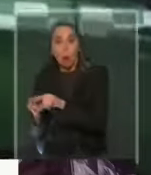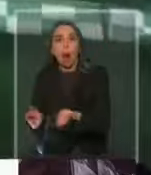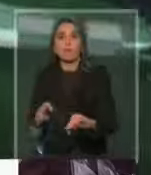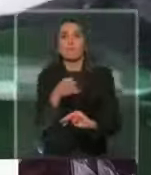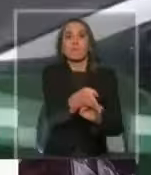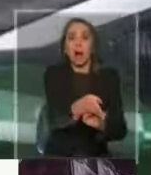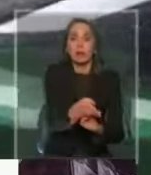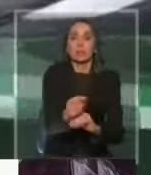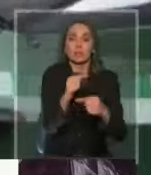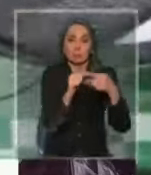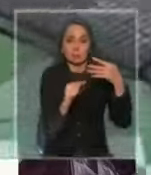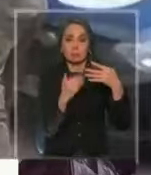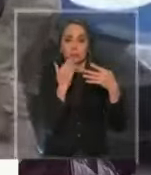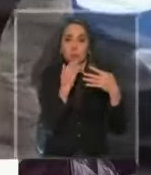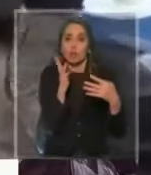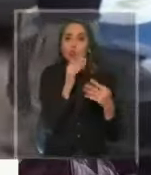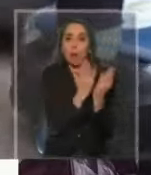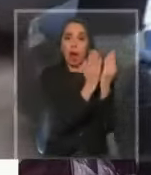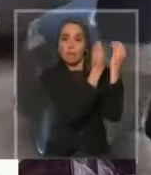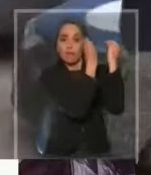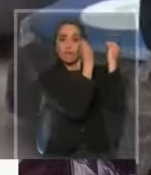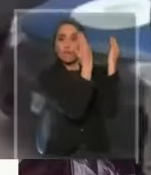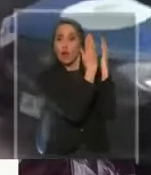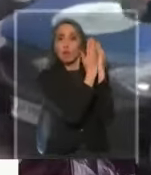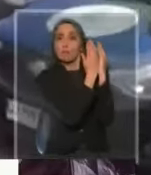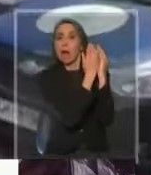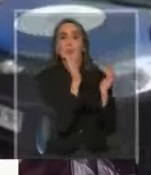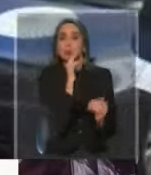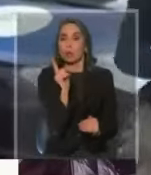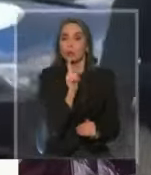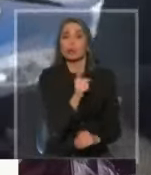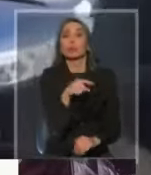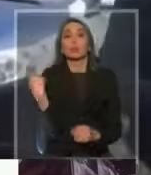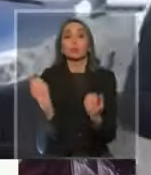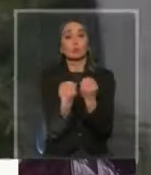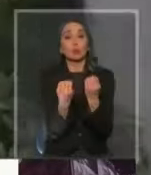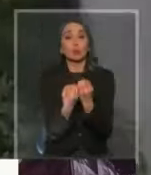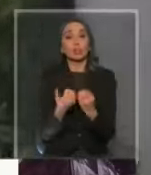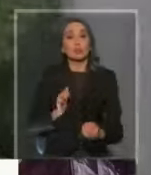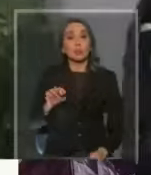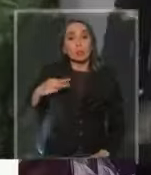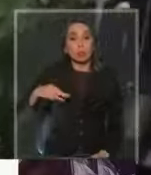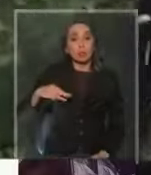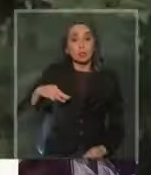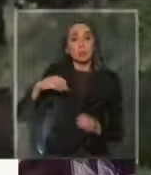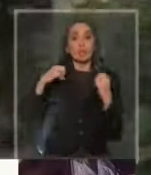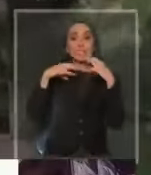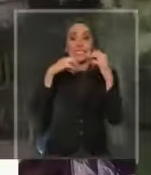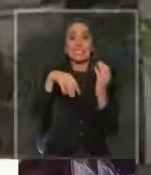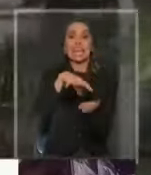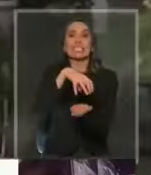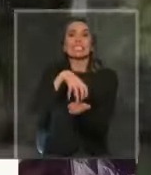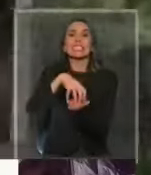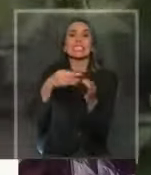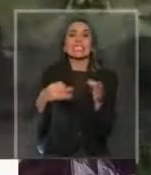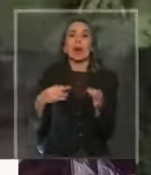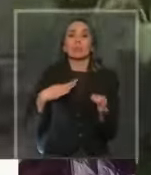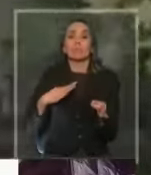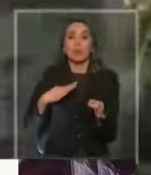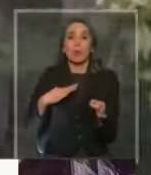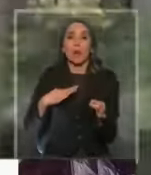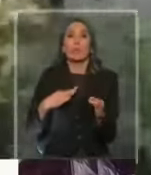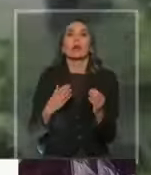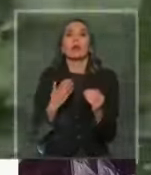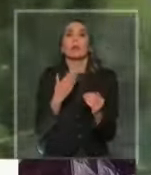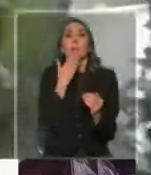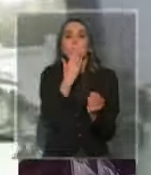Condiciones precarias y escasa formación. Para muchos de los inspectores de La Cisterna, la seguridad ciudadana es solo una forma de poder mejorar